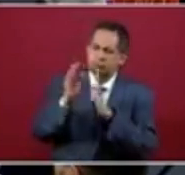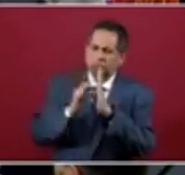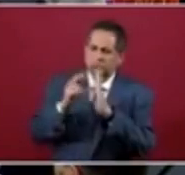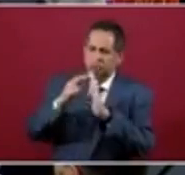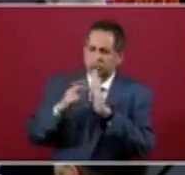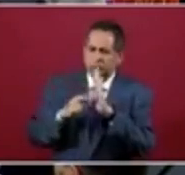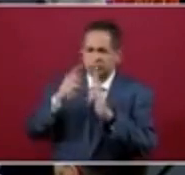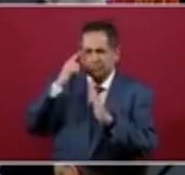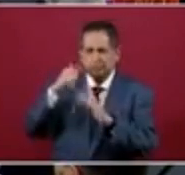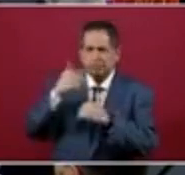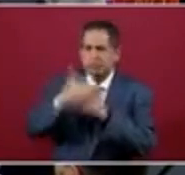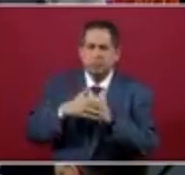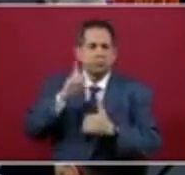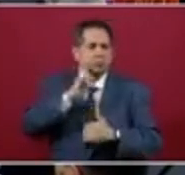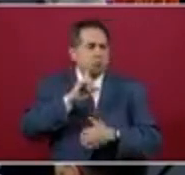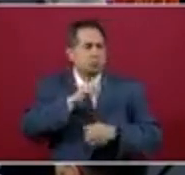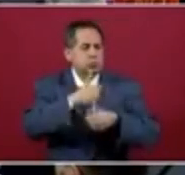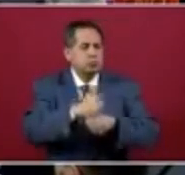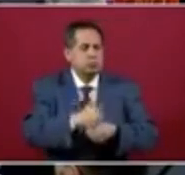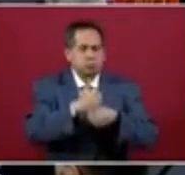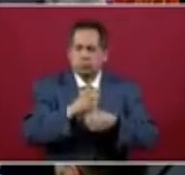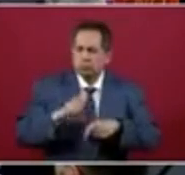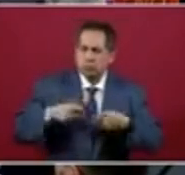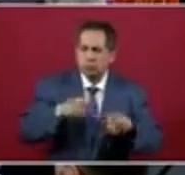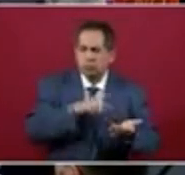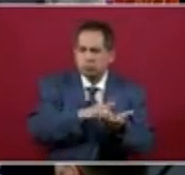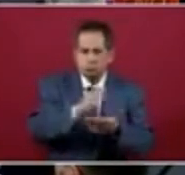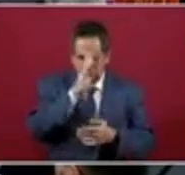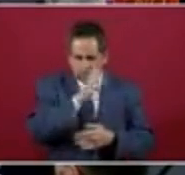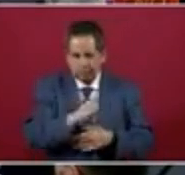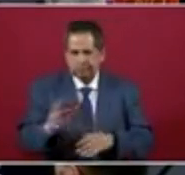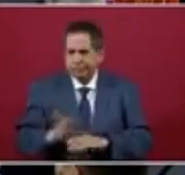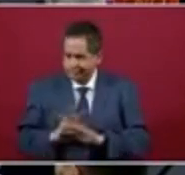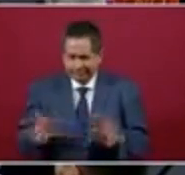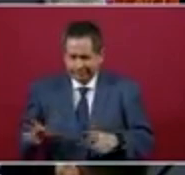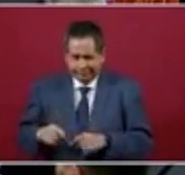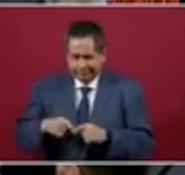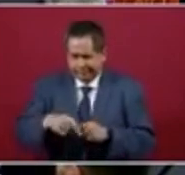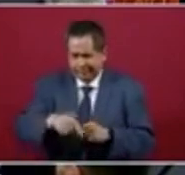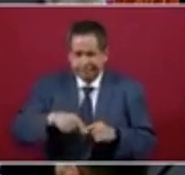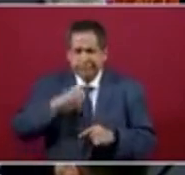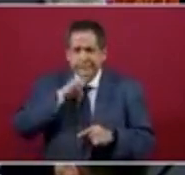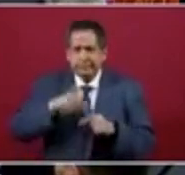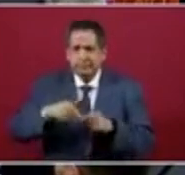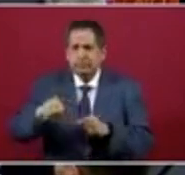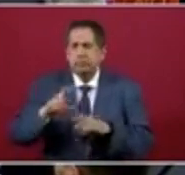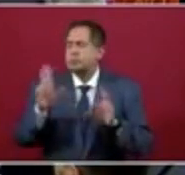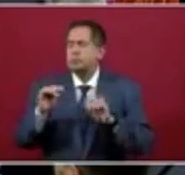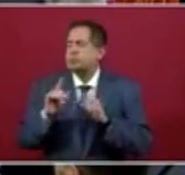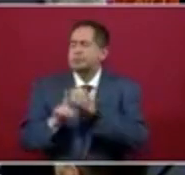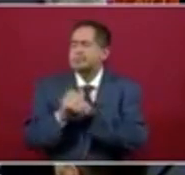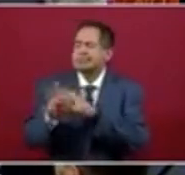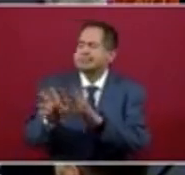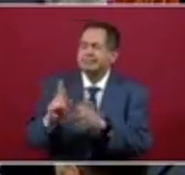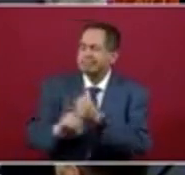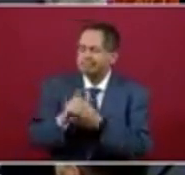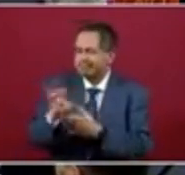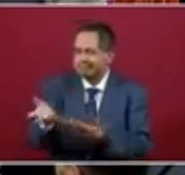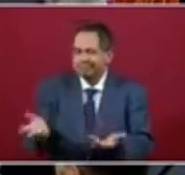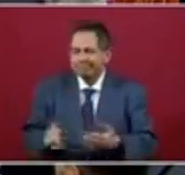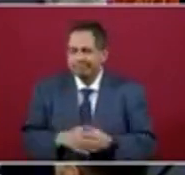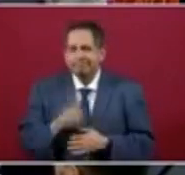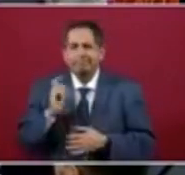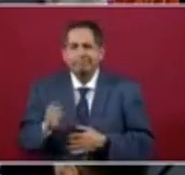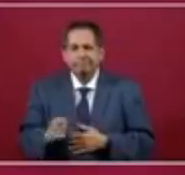estas mujeres violentadas reciban estos apoyos directos? Ya, lo más pronto posible. Es que no es ningún problema eso. Es